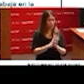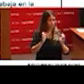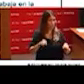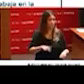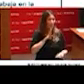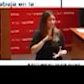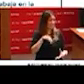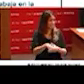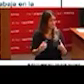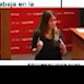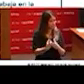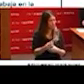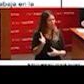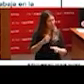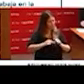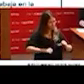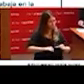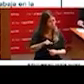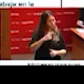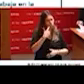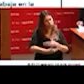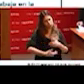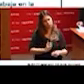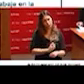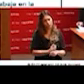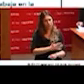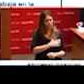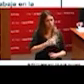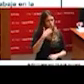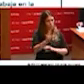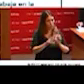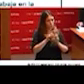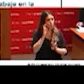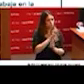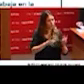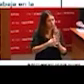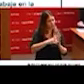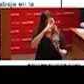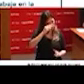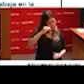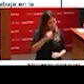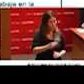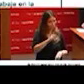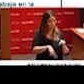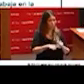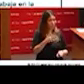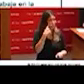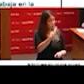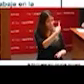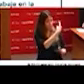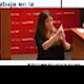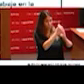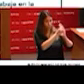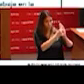inserta venimos trabajando en que nuestra organización sea capaz de encontrar ese talento a través de distintas fundaciones como estáis viendo